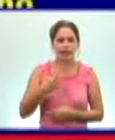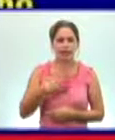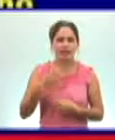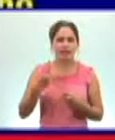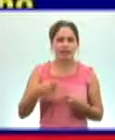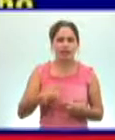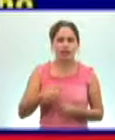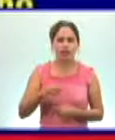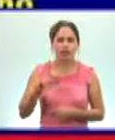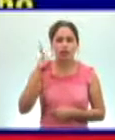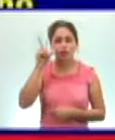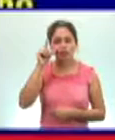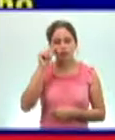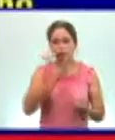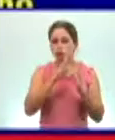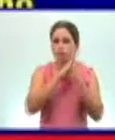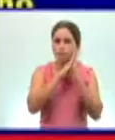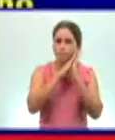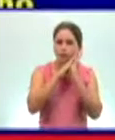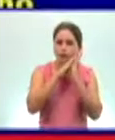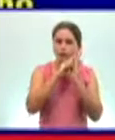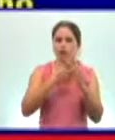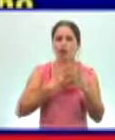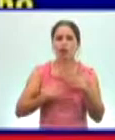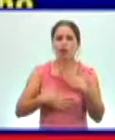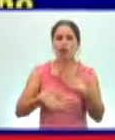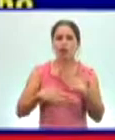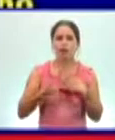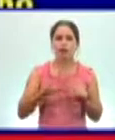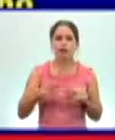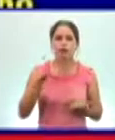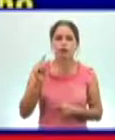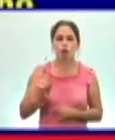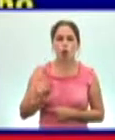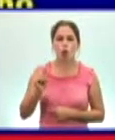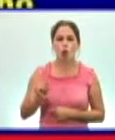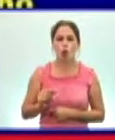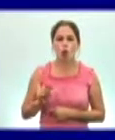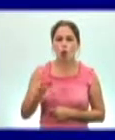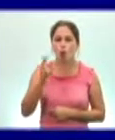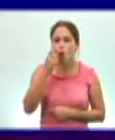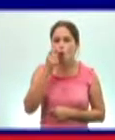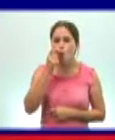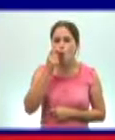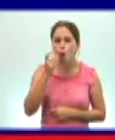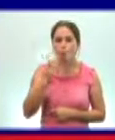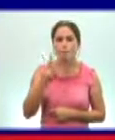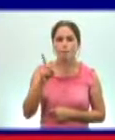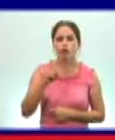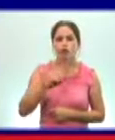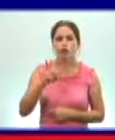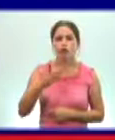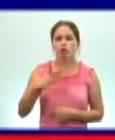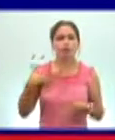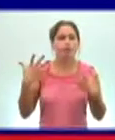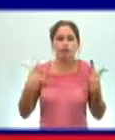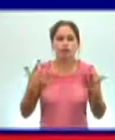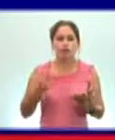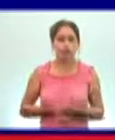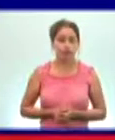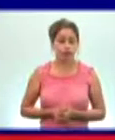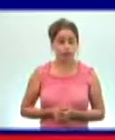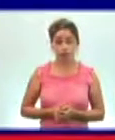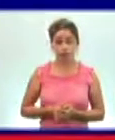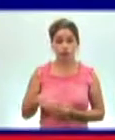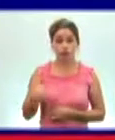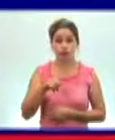haya un solo hombre infeliz. Es el compromiso social, es el compromiso y la militancia en los destinos del hombre. Sobre la justicia,